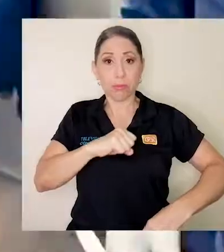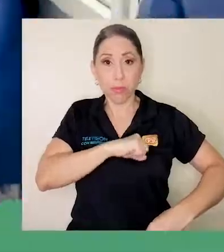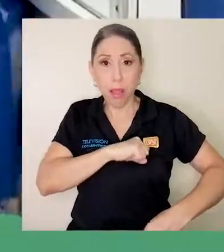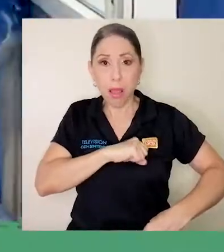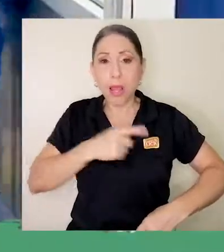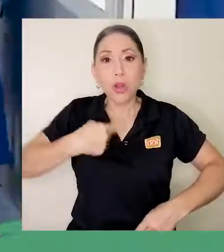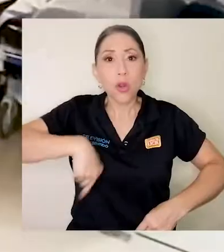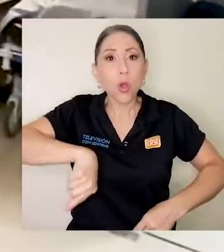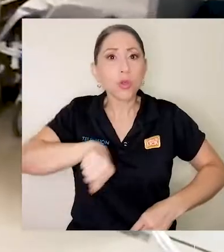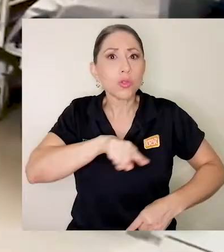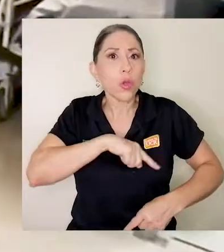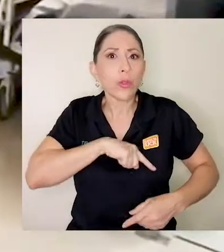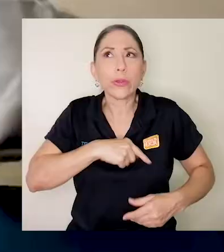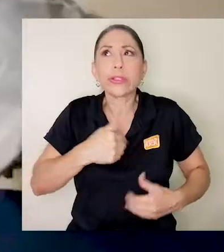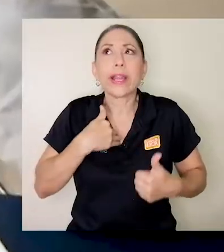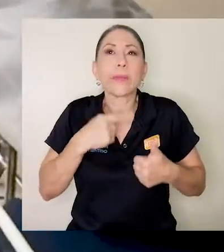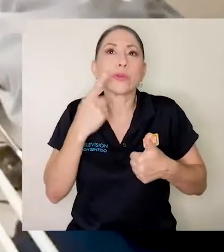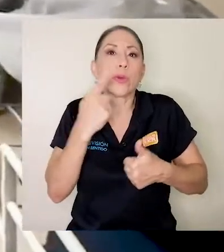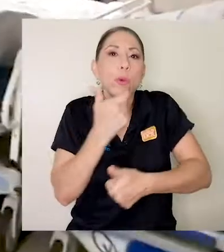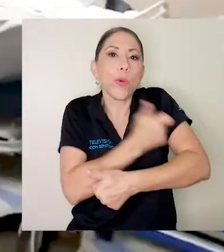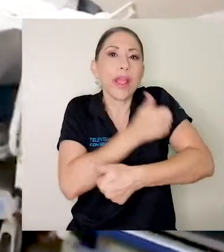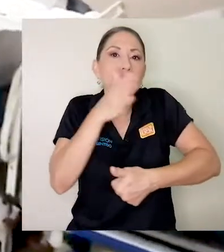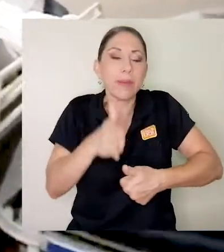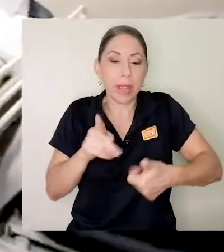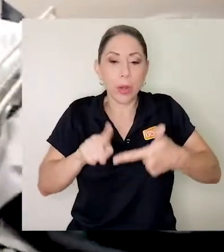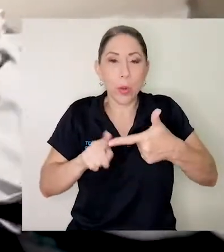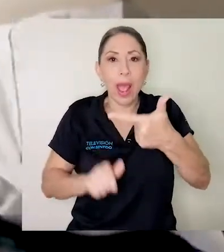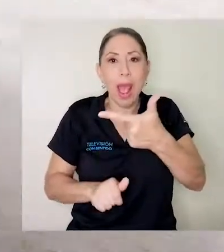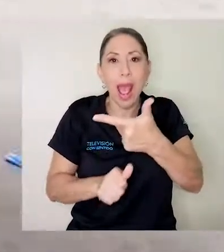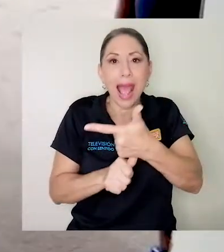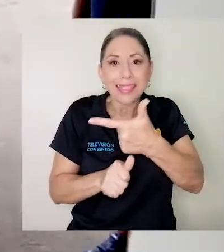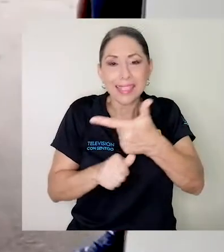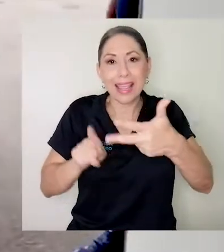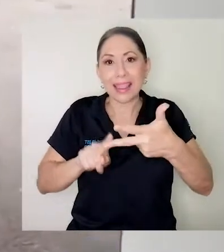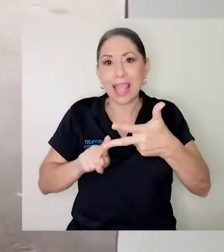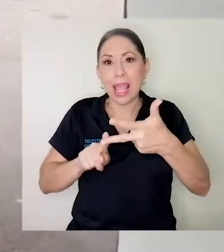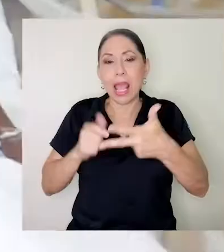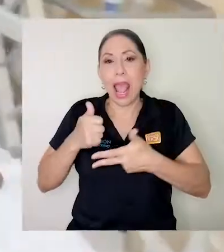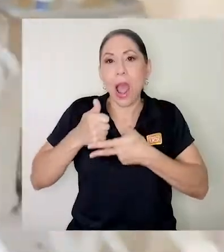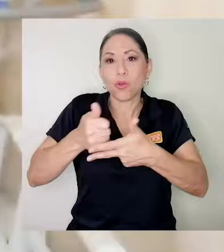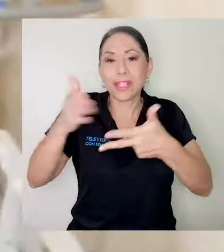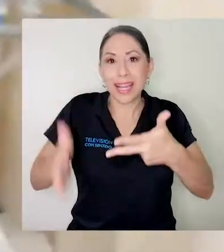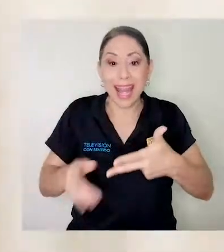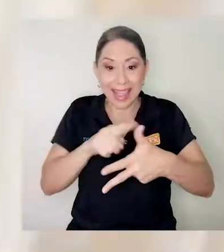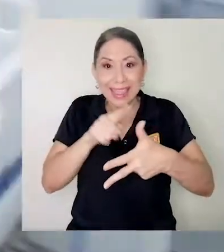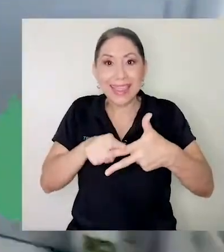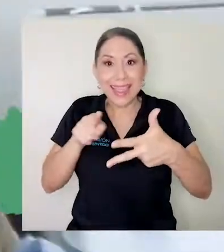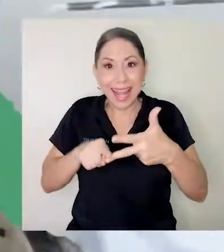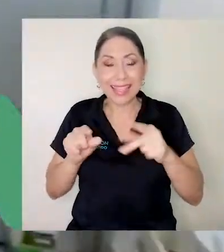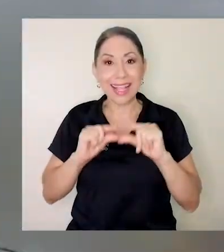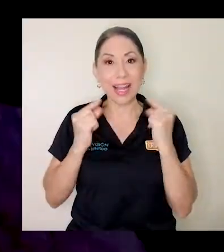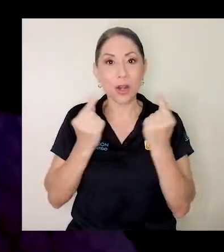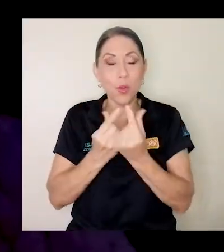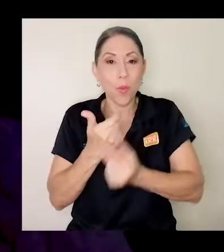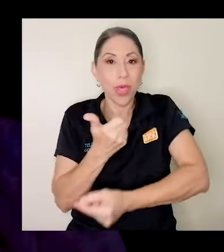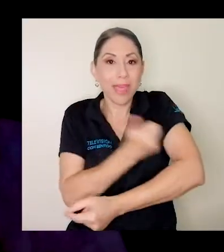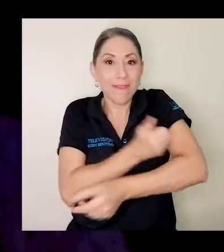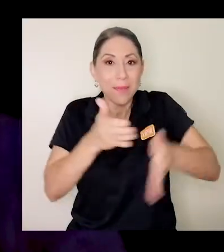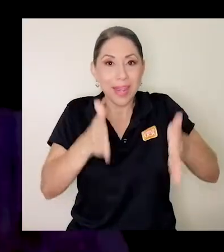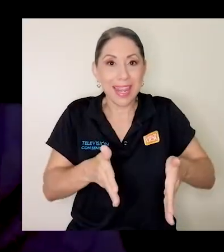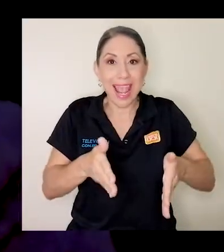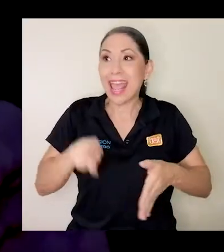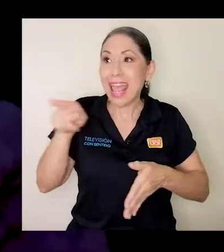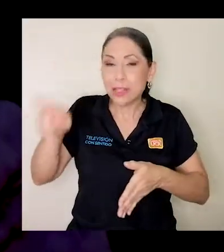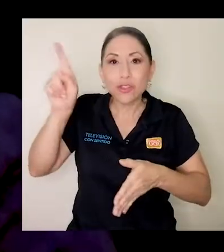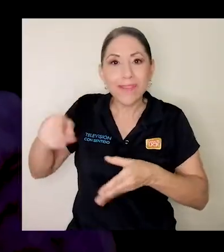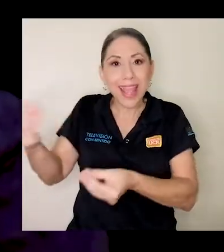esto, podemos intervenir un enfermero, un auxiliar, un asistente, los tres del grupo de enfermería. O sea, ellos deberían